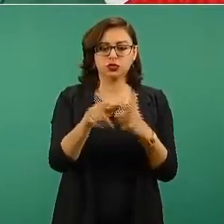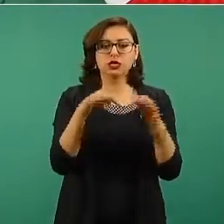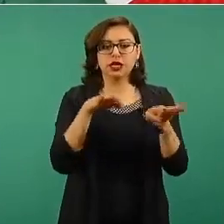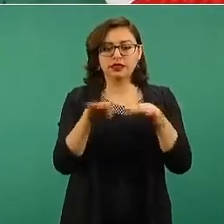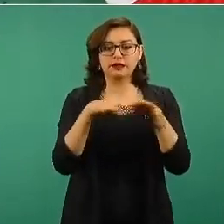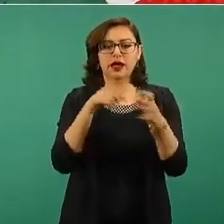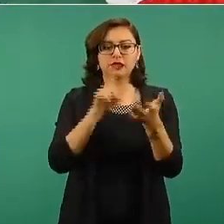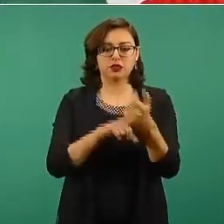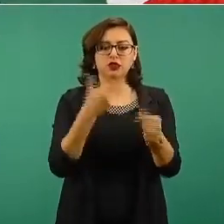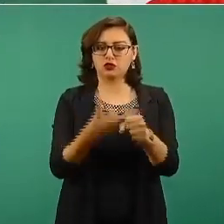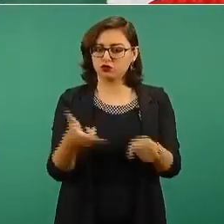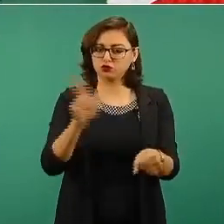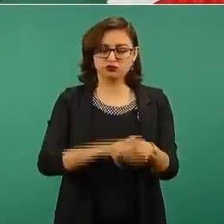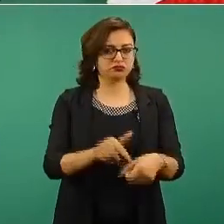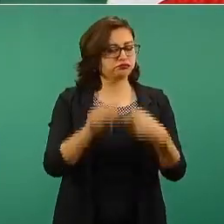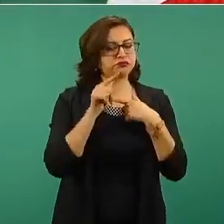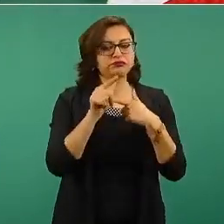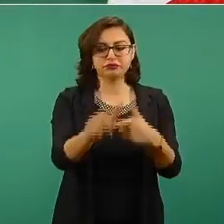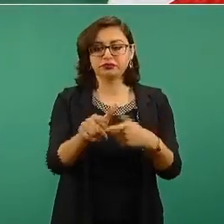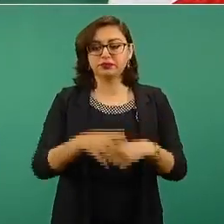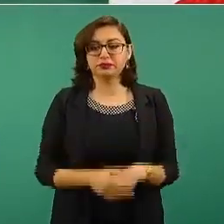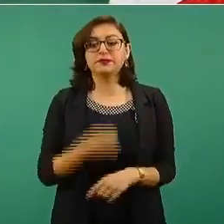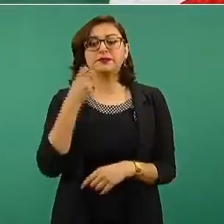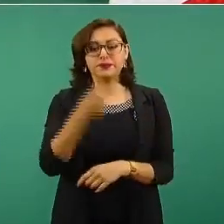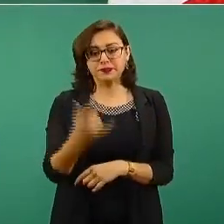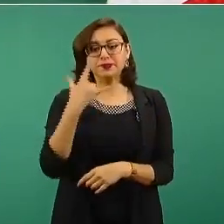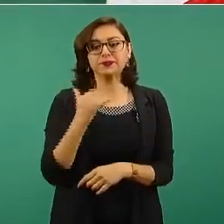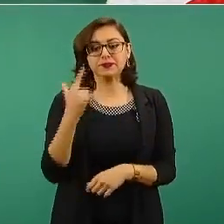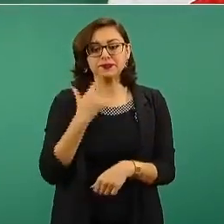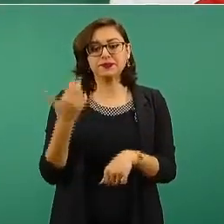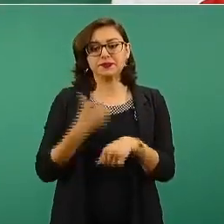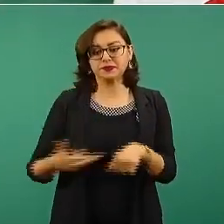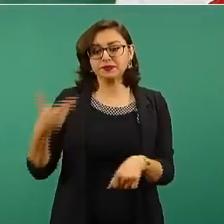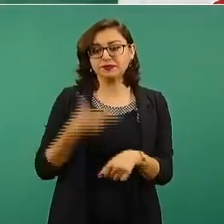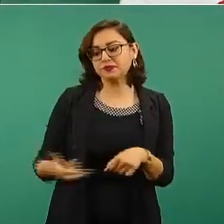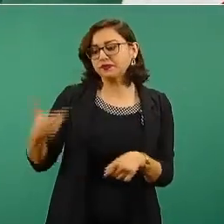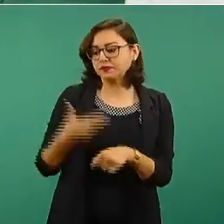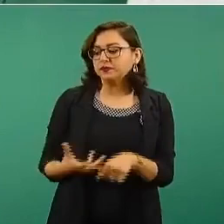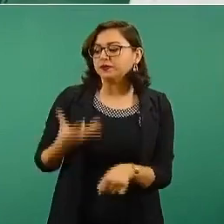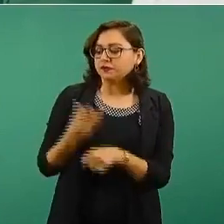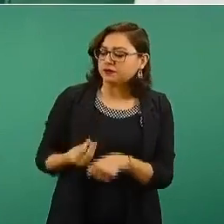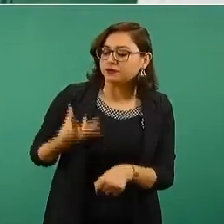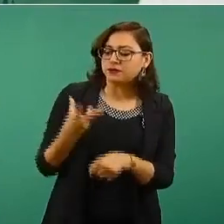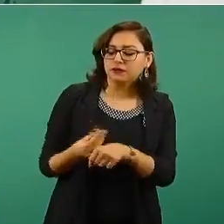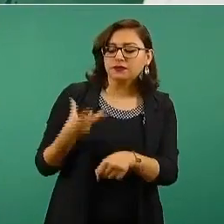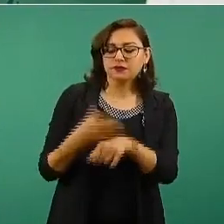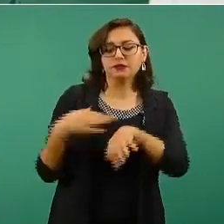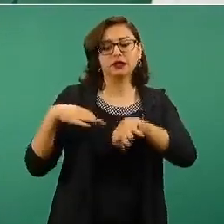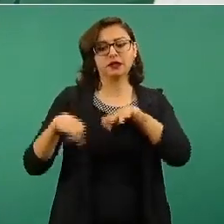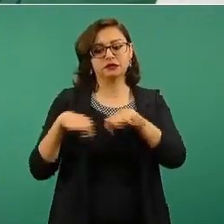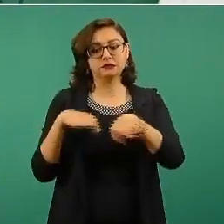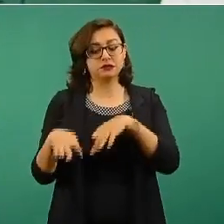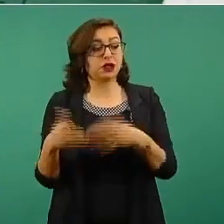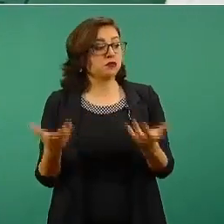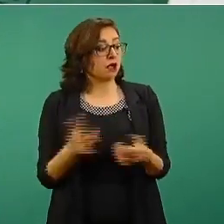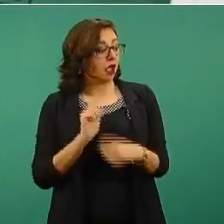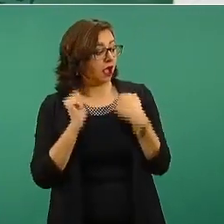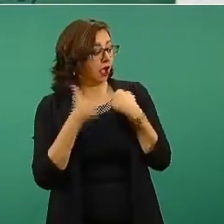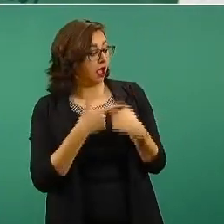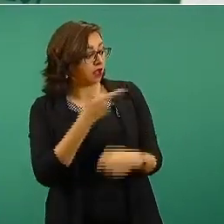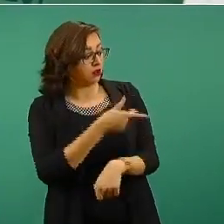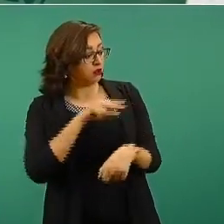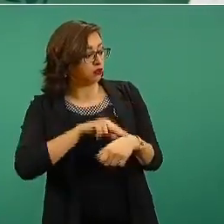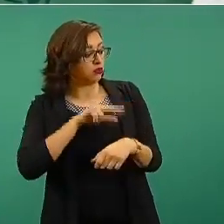salud. Entonces, todo eso es lo que estamos haciendo. No sé si aquí el doctor Jorge